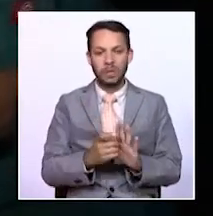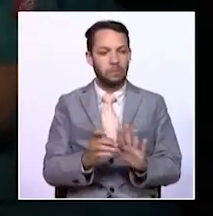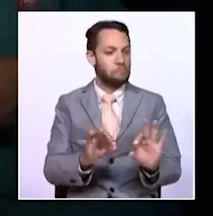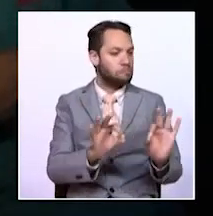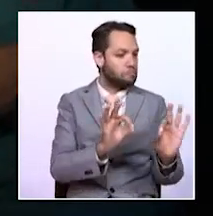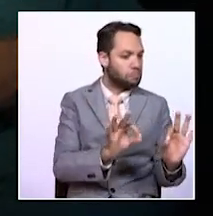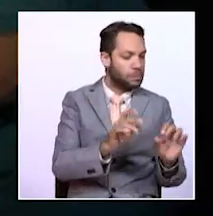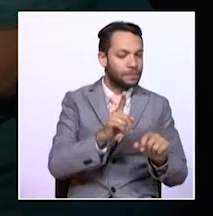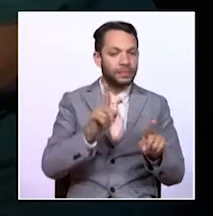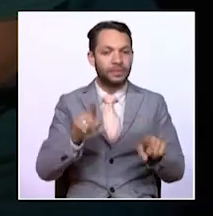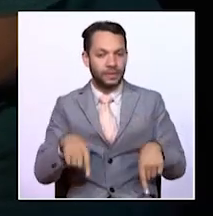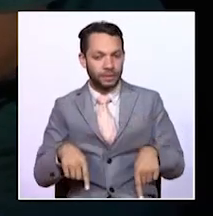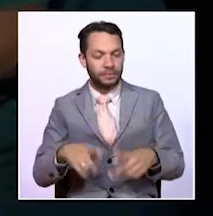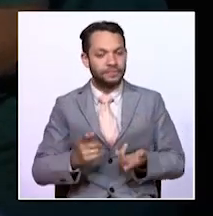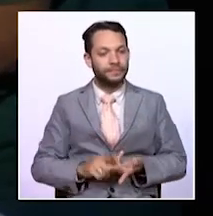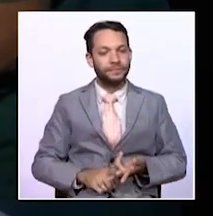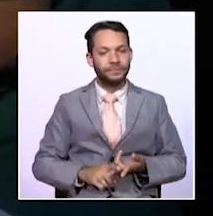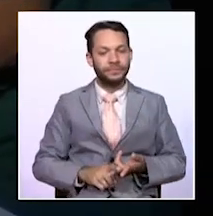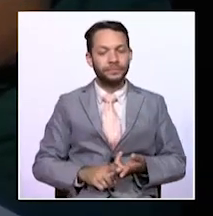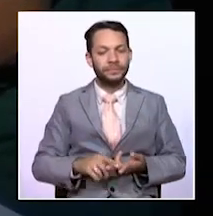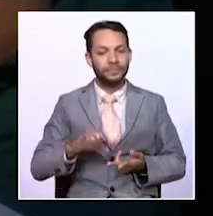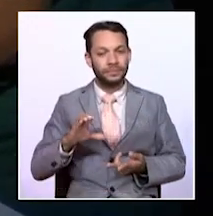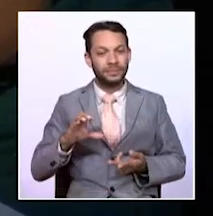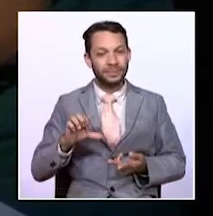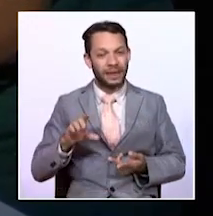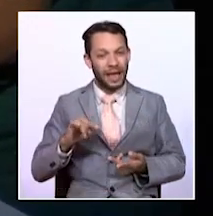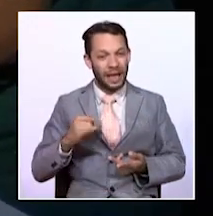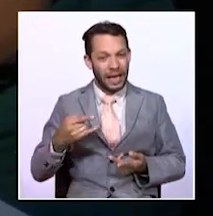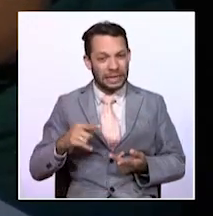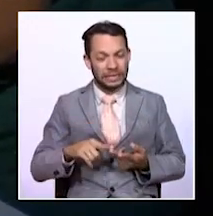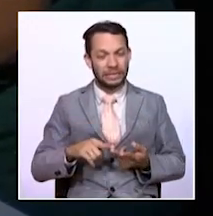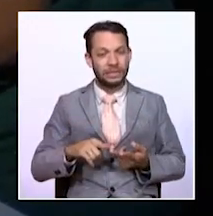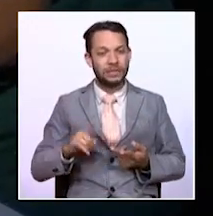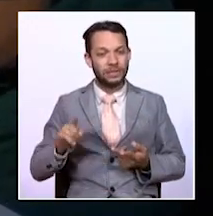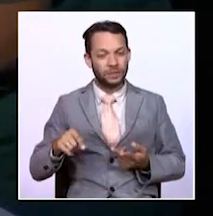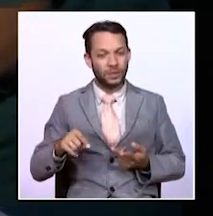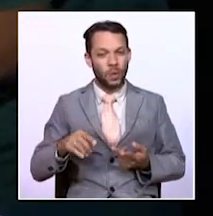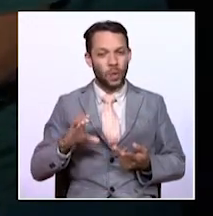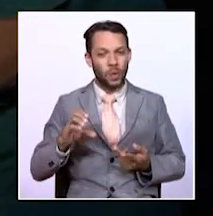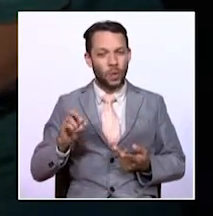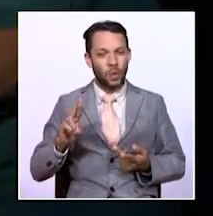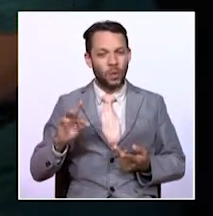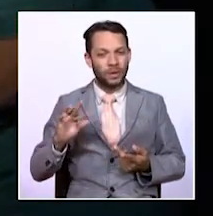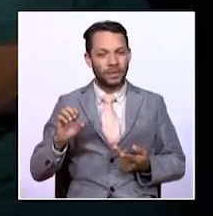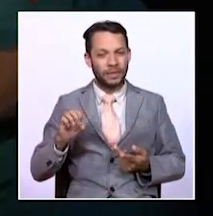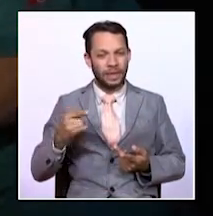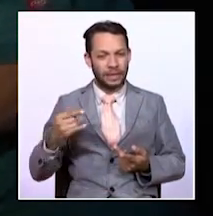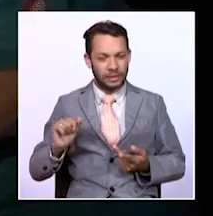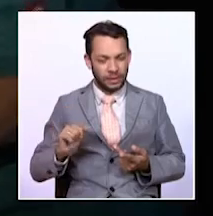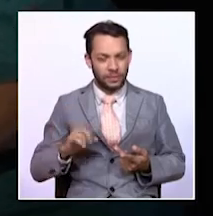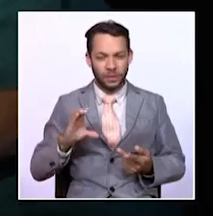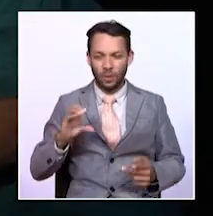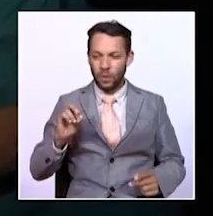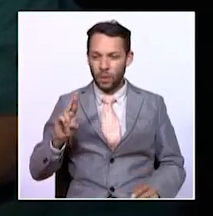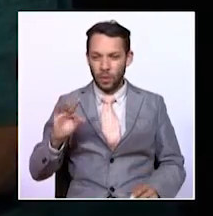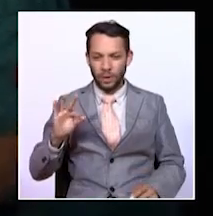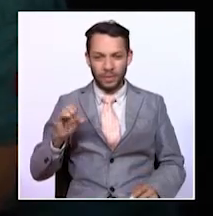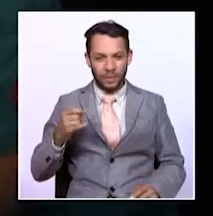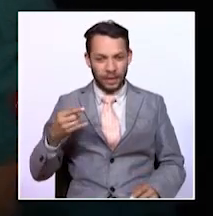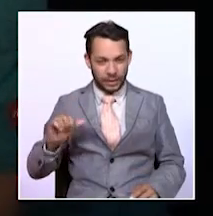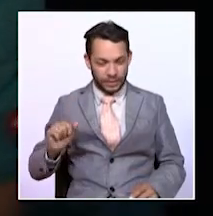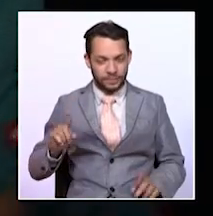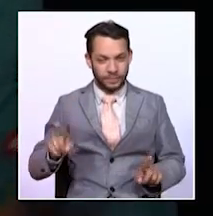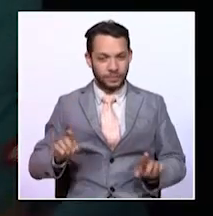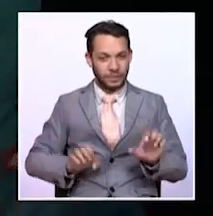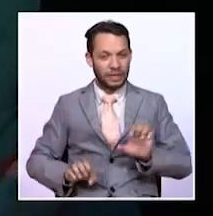Vemos su sistema caliciliar, la corteza, que esté muy bien diferenciada, tanto la corteza como el